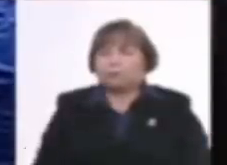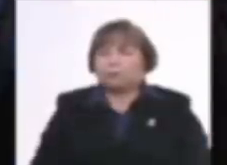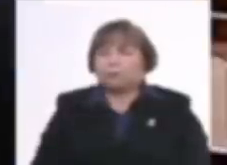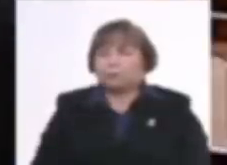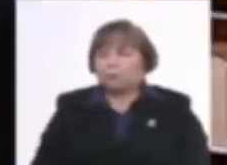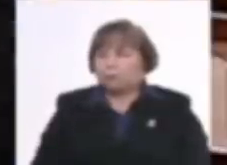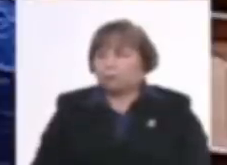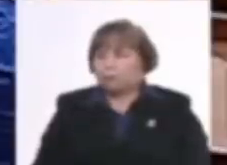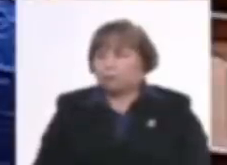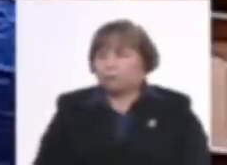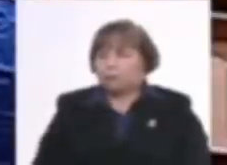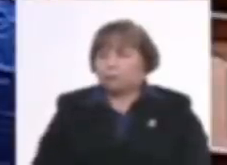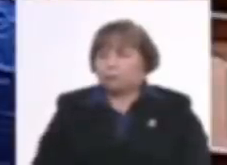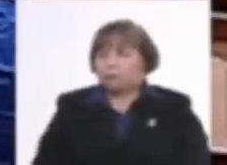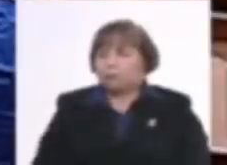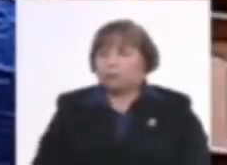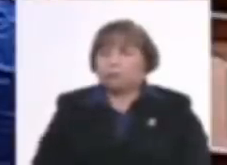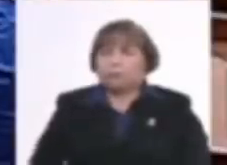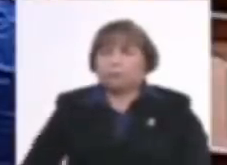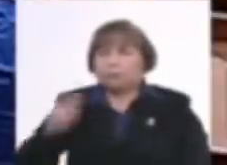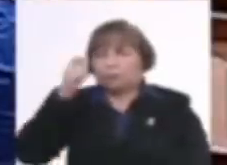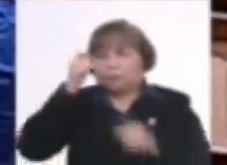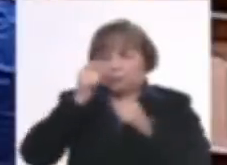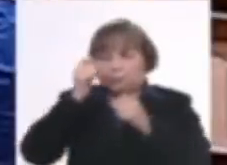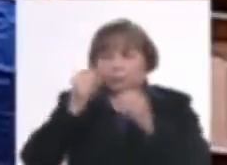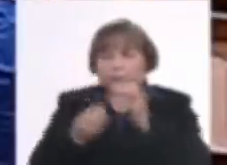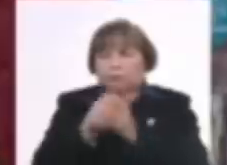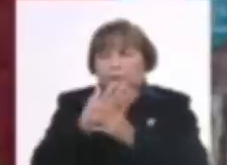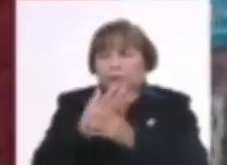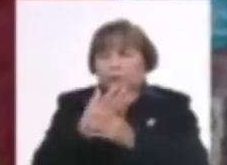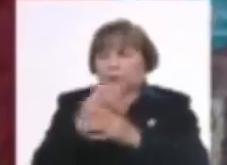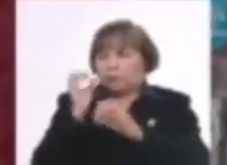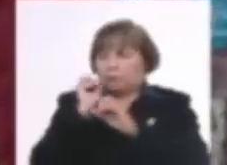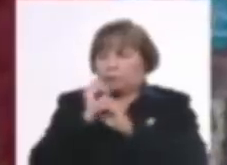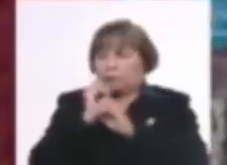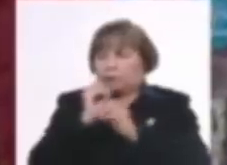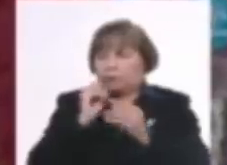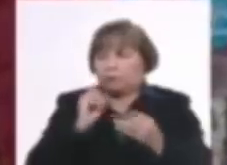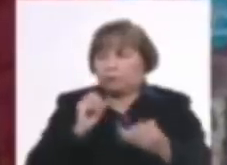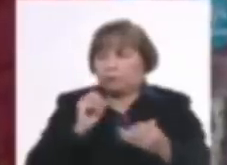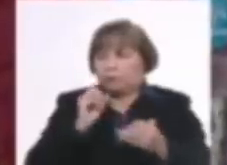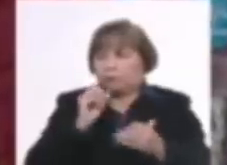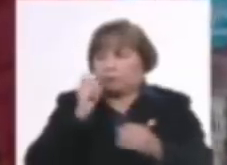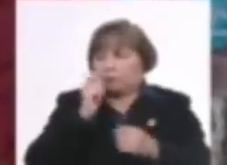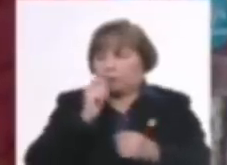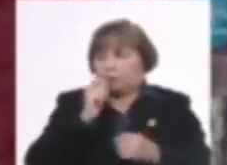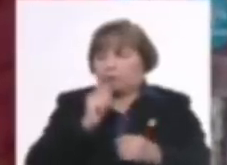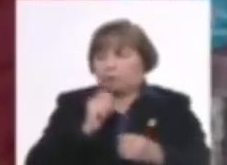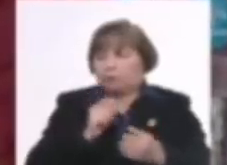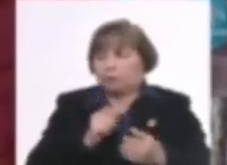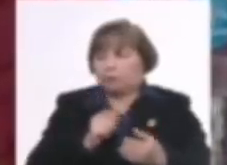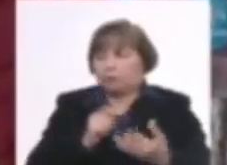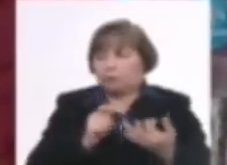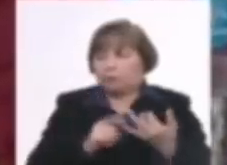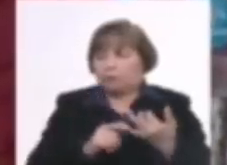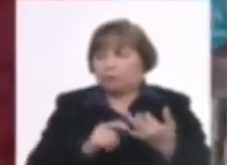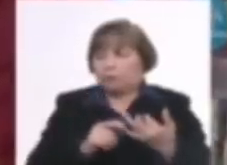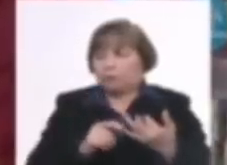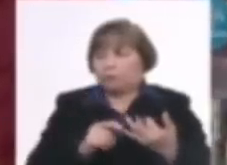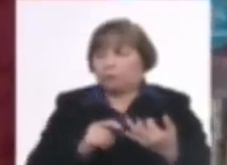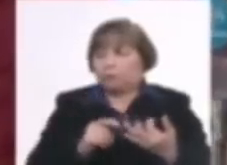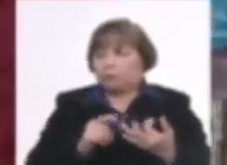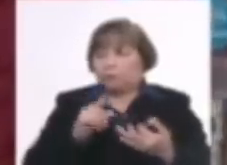¿Desde cuándo? ¿Desde cuándo? Allá, agosto, septiembre, octubre. Agosto, desde agosto. ¿De agosto, qué